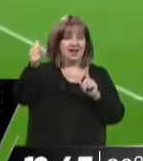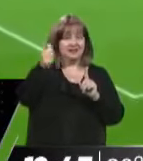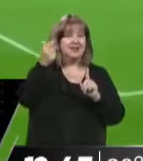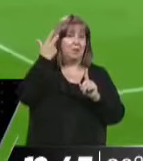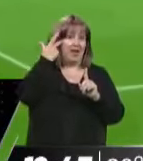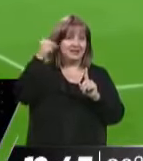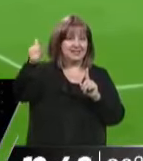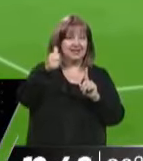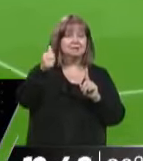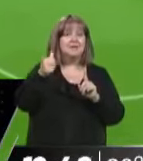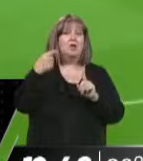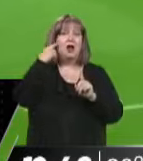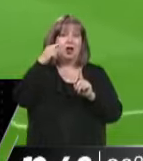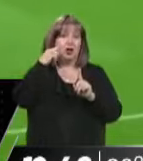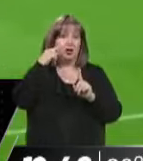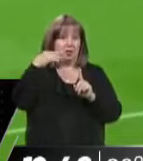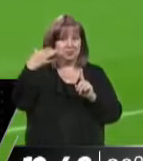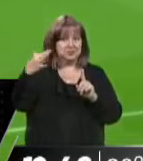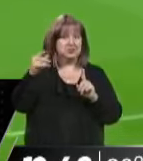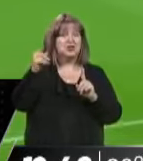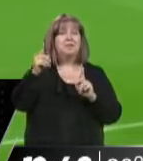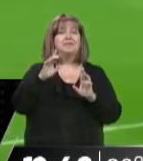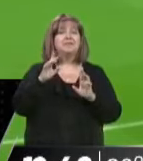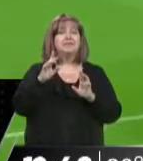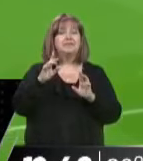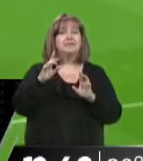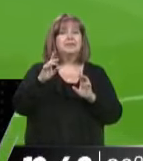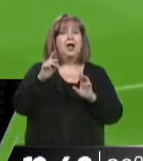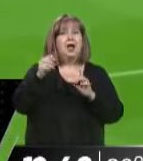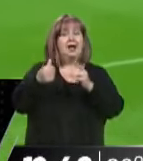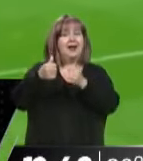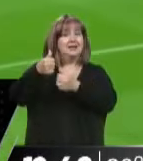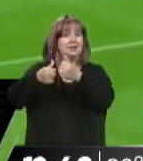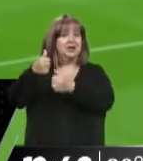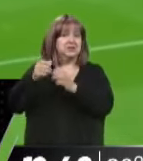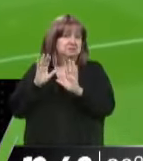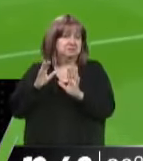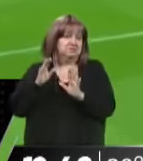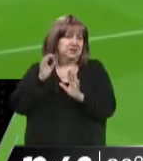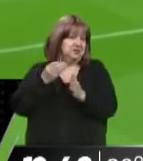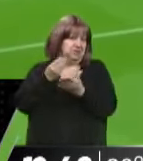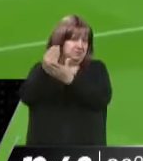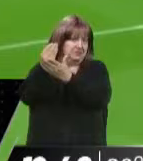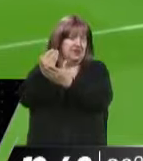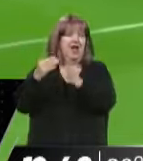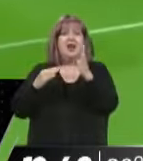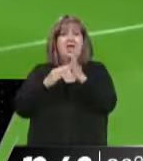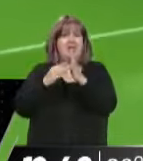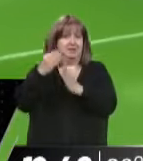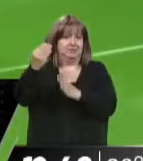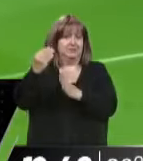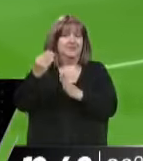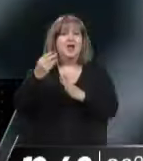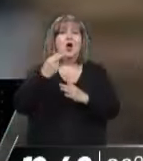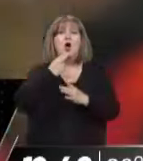muy, muy mal ubicado. Para el PSG, la clasificación absolutamente asegurada. Es líder el equipo francés